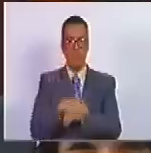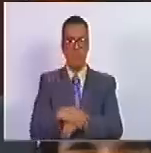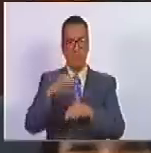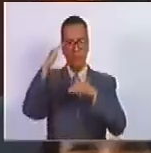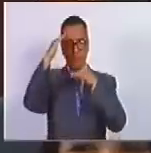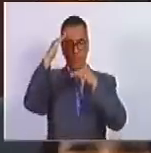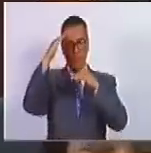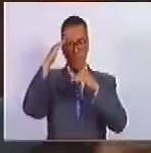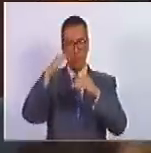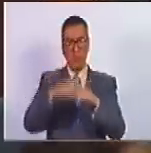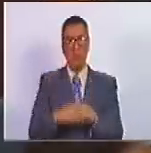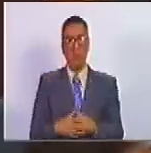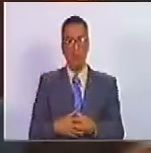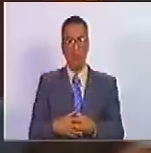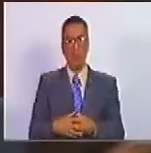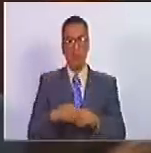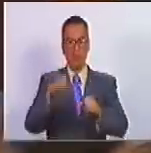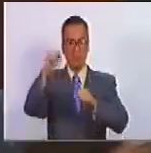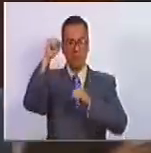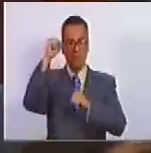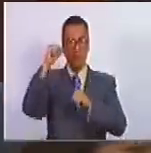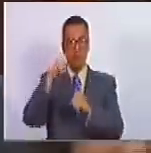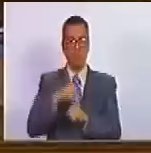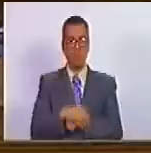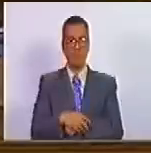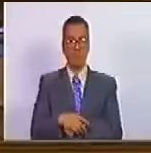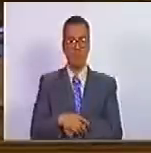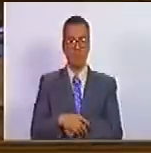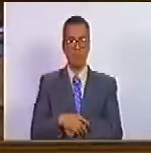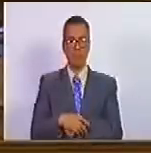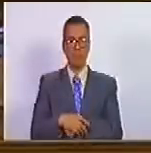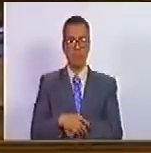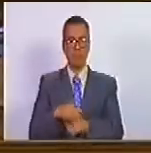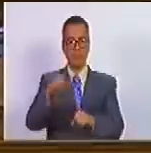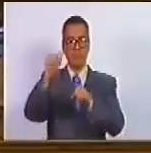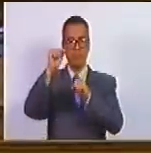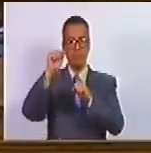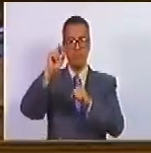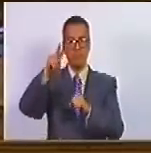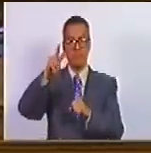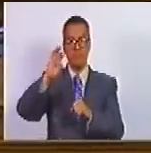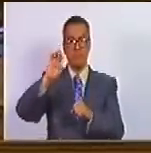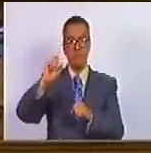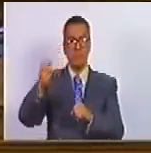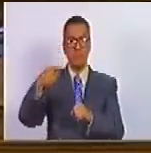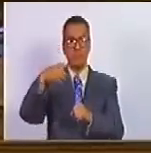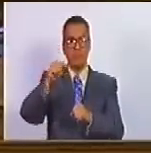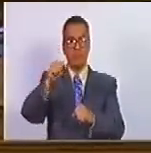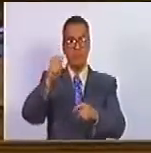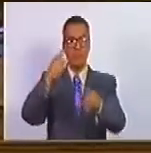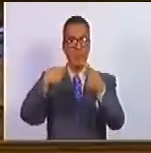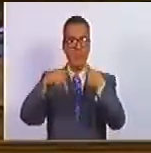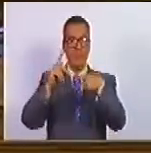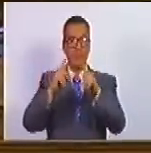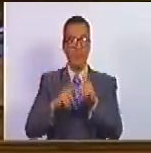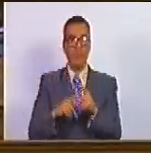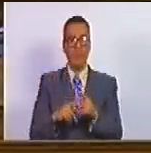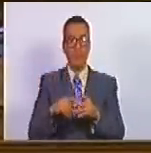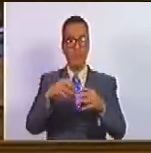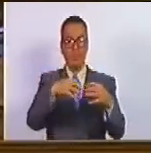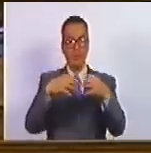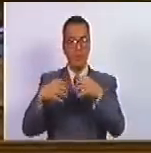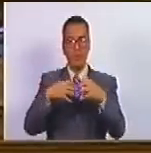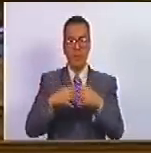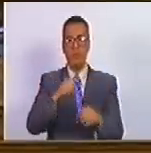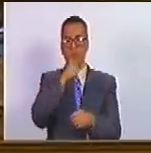¡Saluda a todos y a todas! ¡Venceremos! Que viva la parroquia La Vega, la parroquia del combate, de